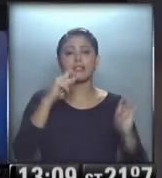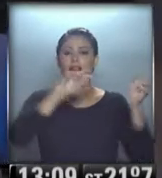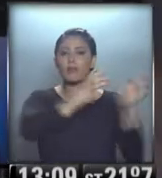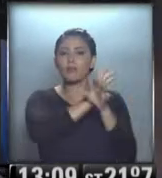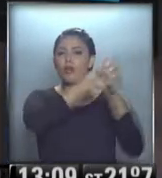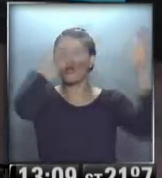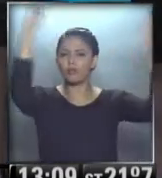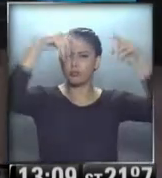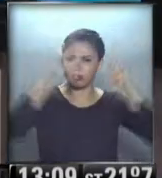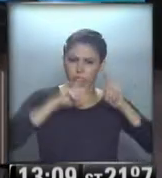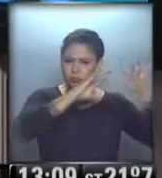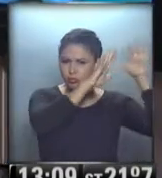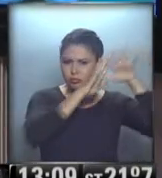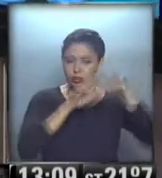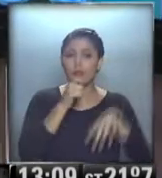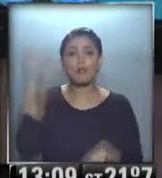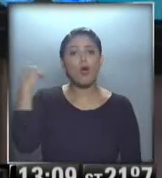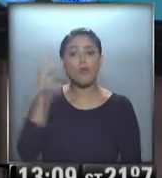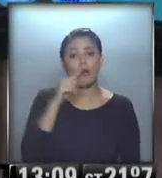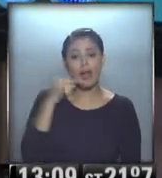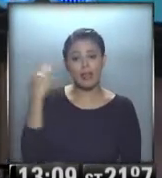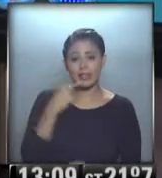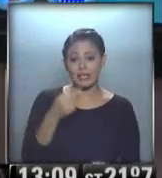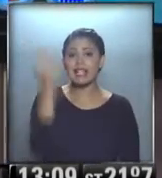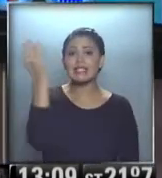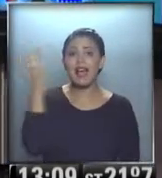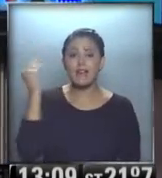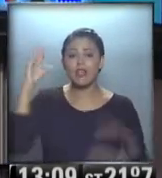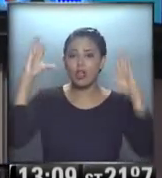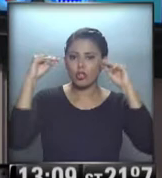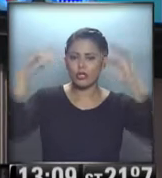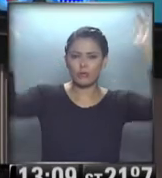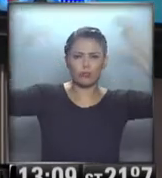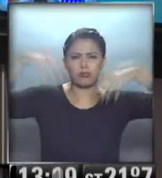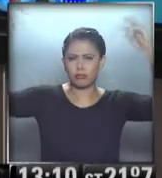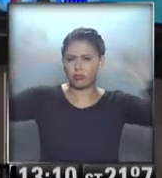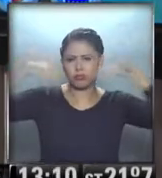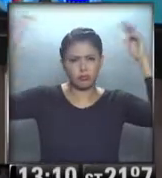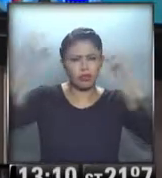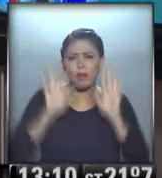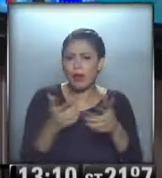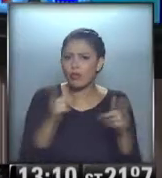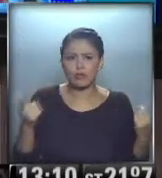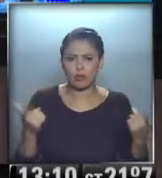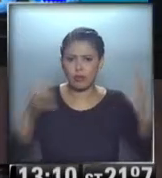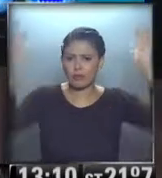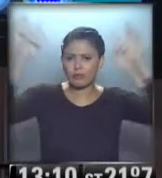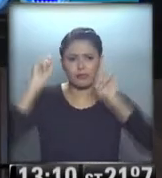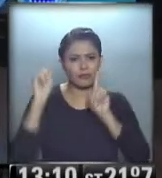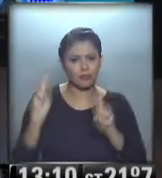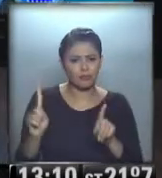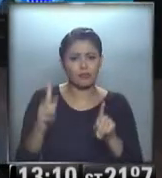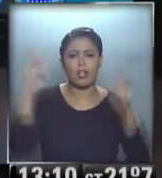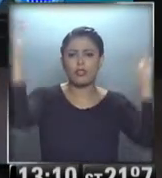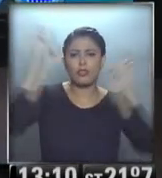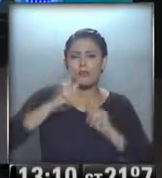es como decía la señora el sábado a la noche llovió casi sin parar en forma de tormentas que se fueron sucediendo una a